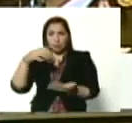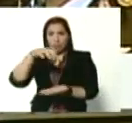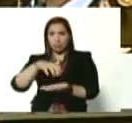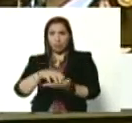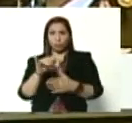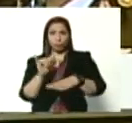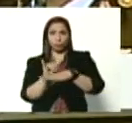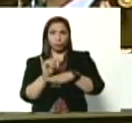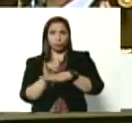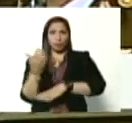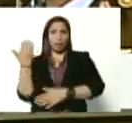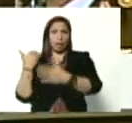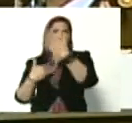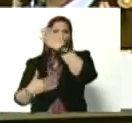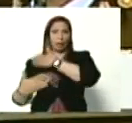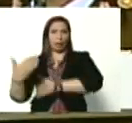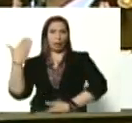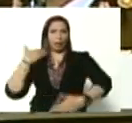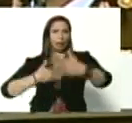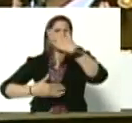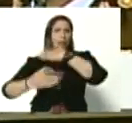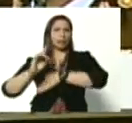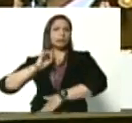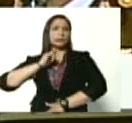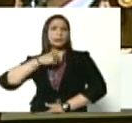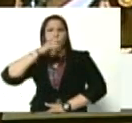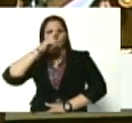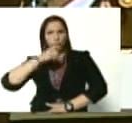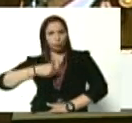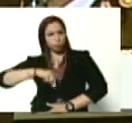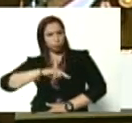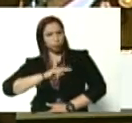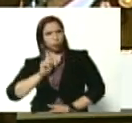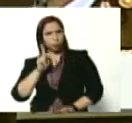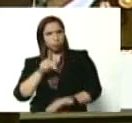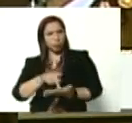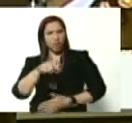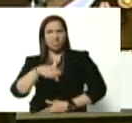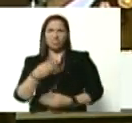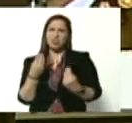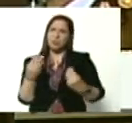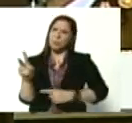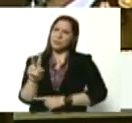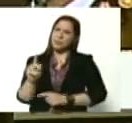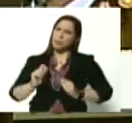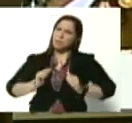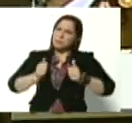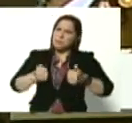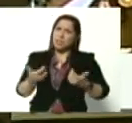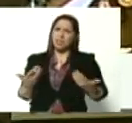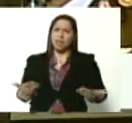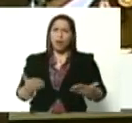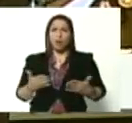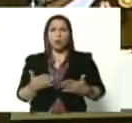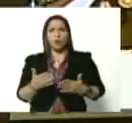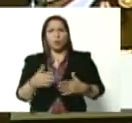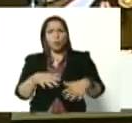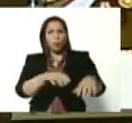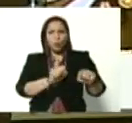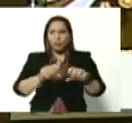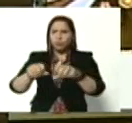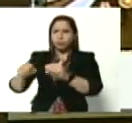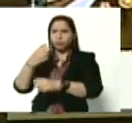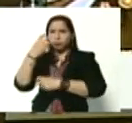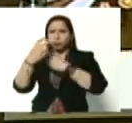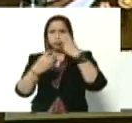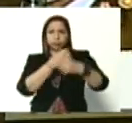medio milenio si ya estábamos aquí cómo es que venezuela comienza cuando los conquistadores recorrieron el